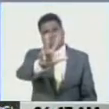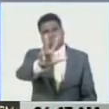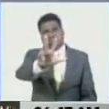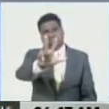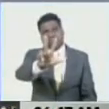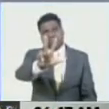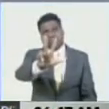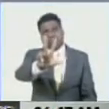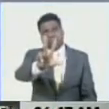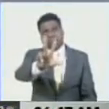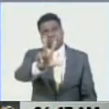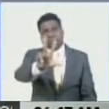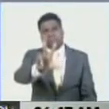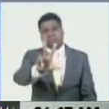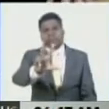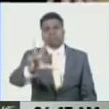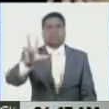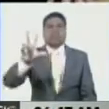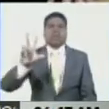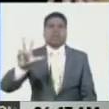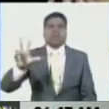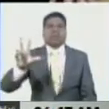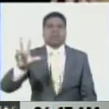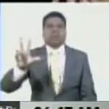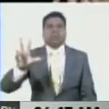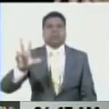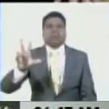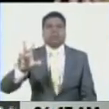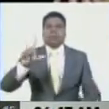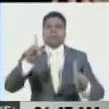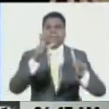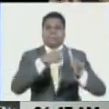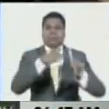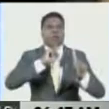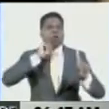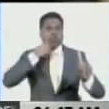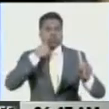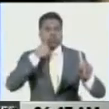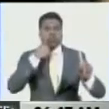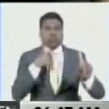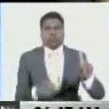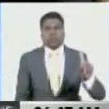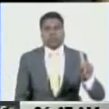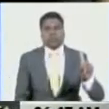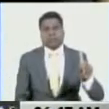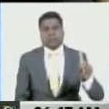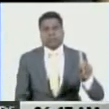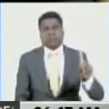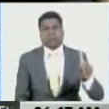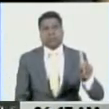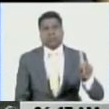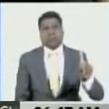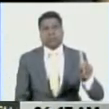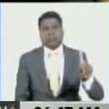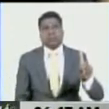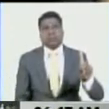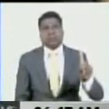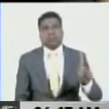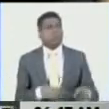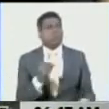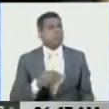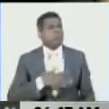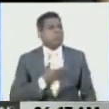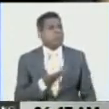la lucha en contra del imperialismo. Rusia, que ha jugado un papel extraordinario. No es posible entender el